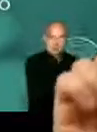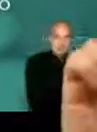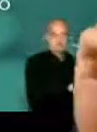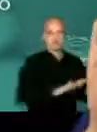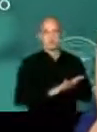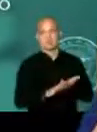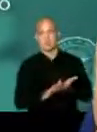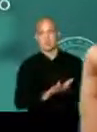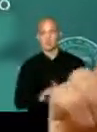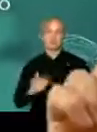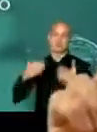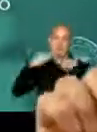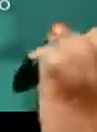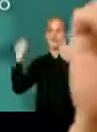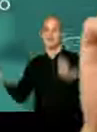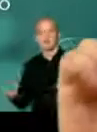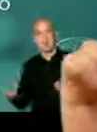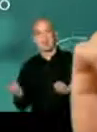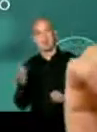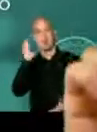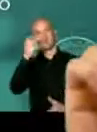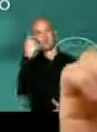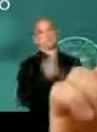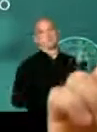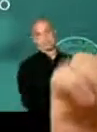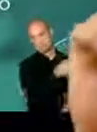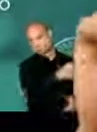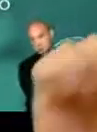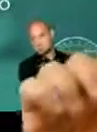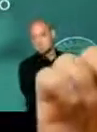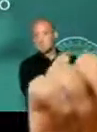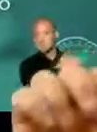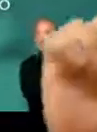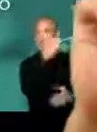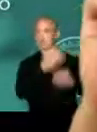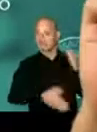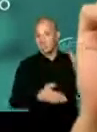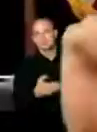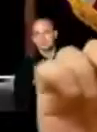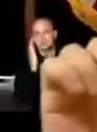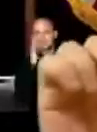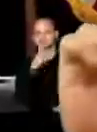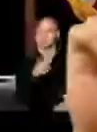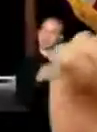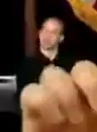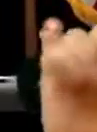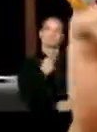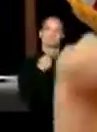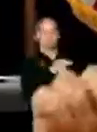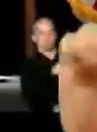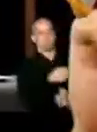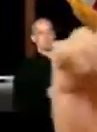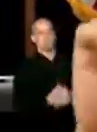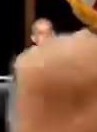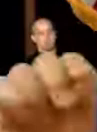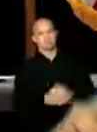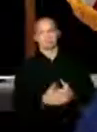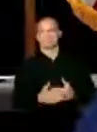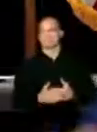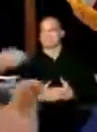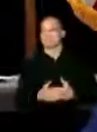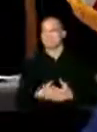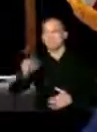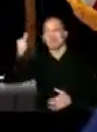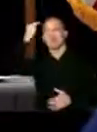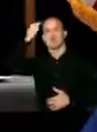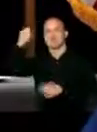Actividades recreativas, no actividades deportivas, colectivas, playas o balnearios solo para